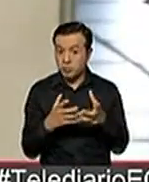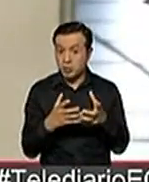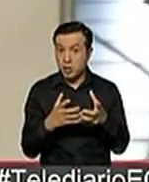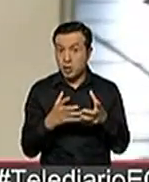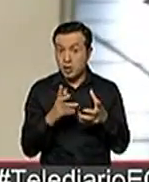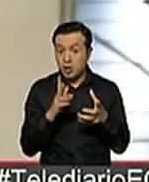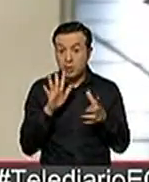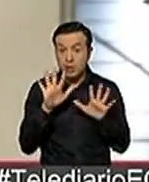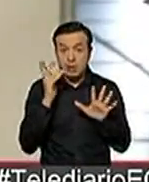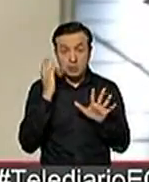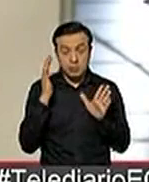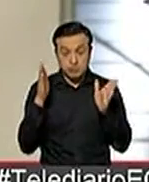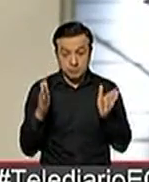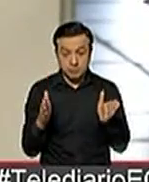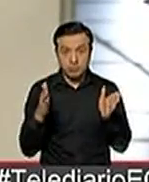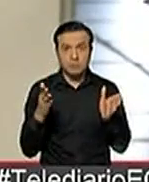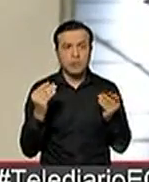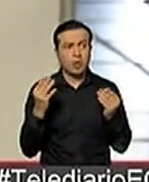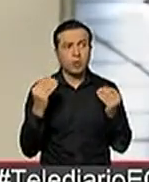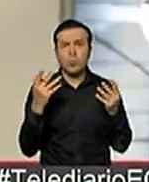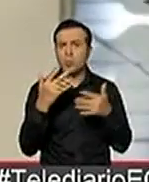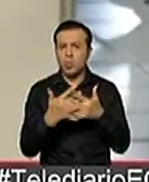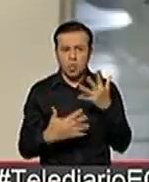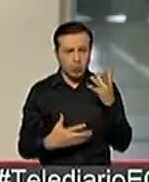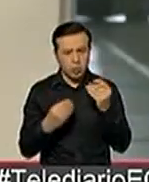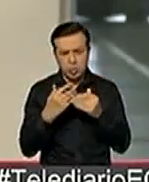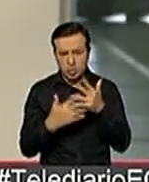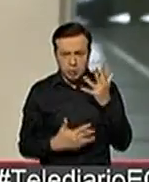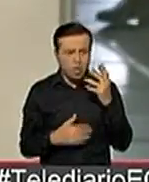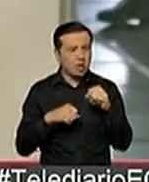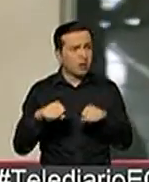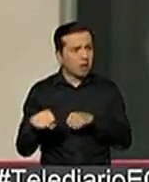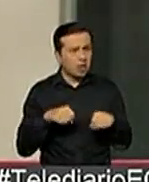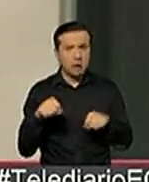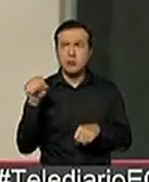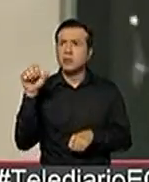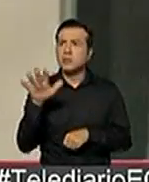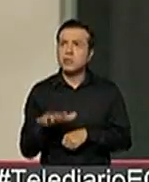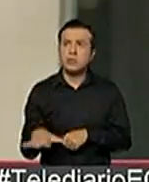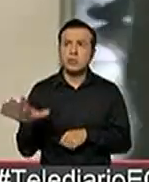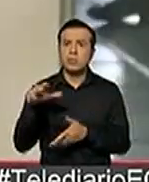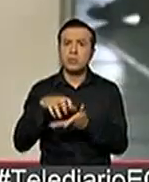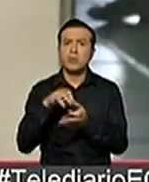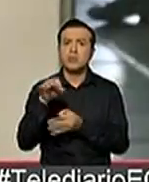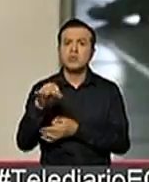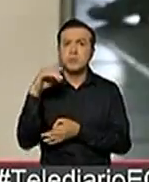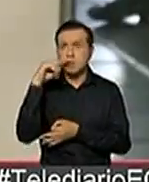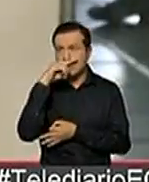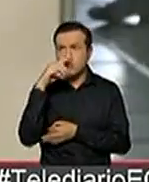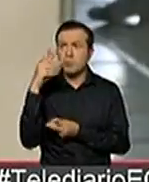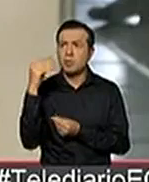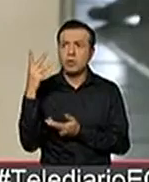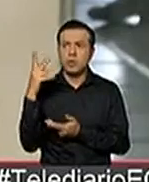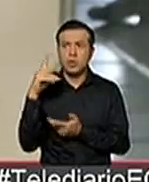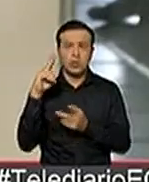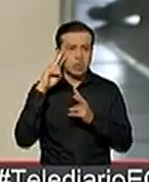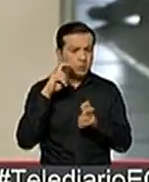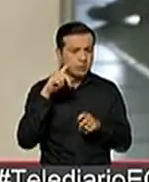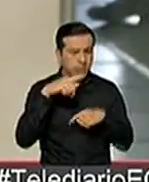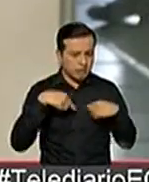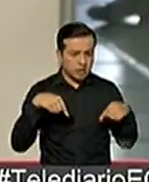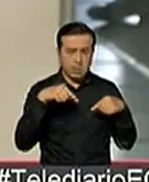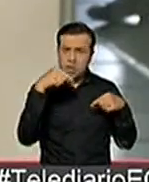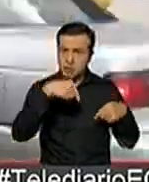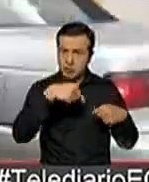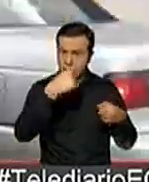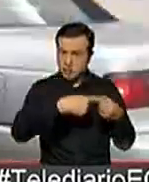más allá de 10 días, han generado una serie de diligencias en la ciudad, en la provincia de Sucumbíos, cuando la investigación está aquí en la